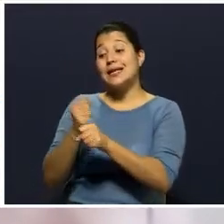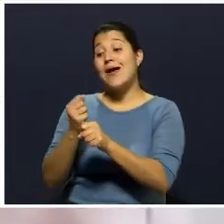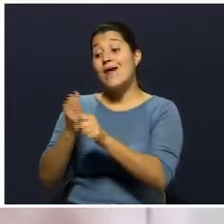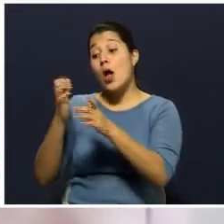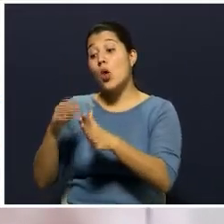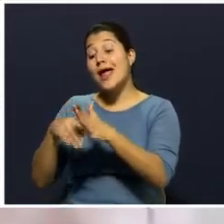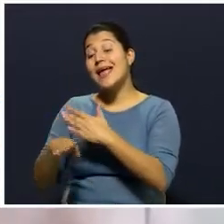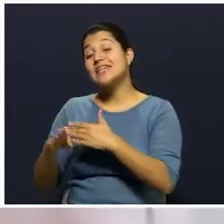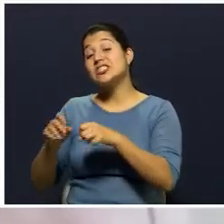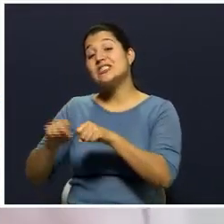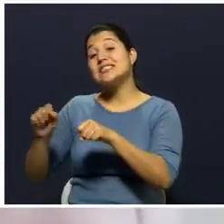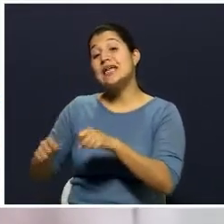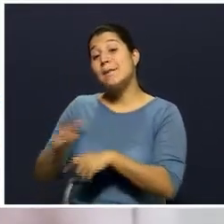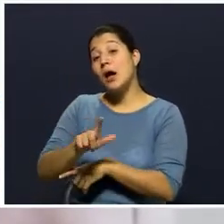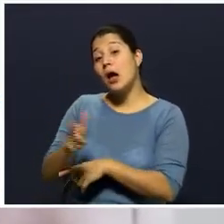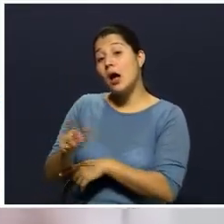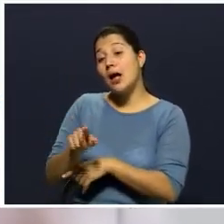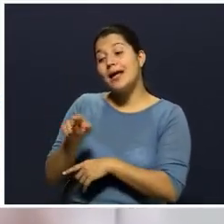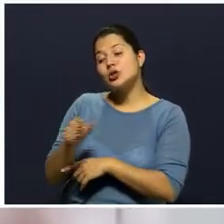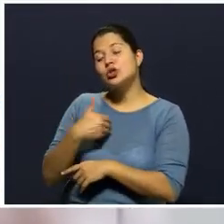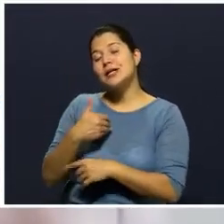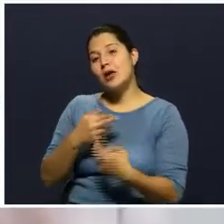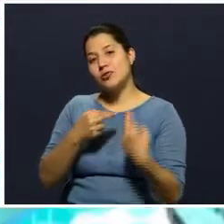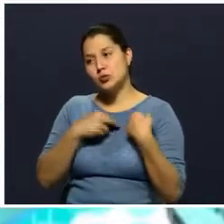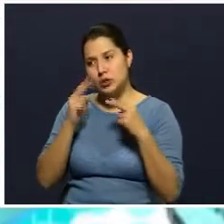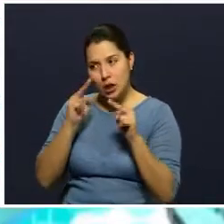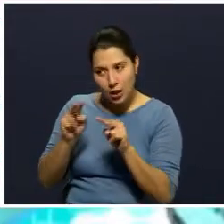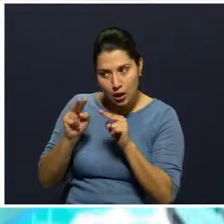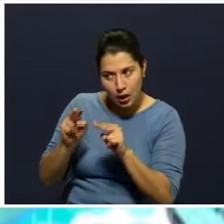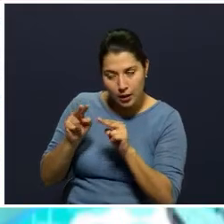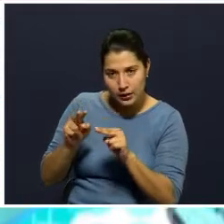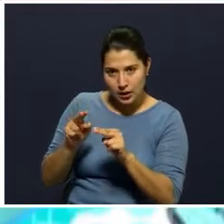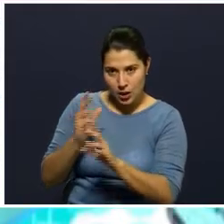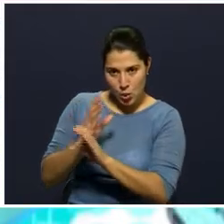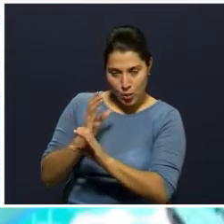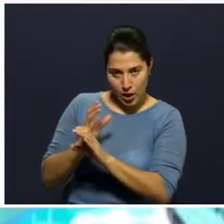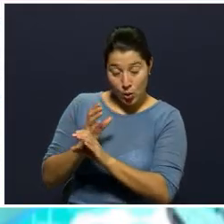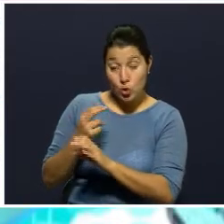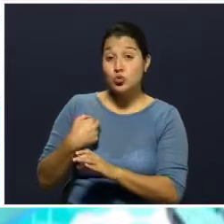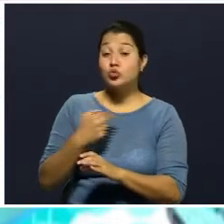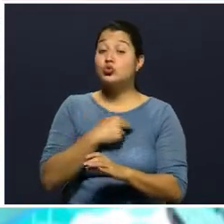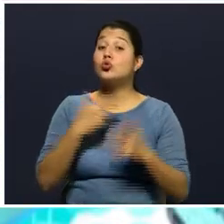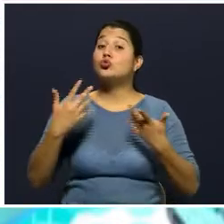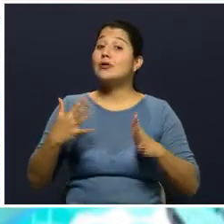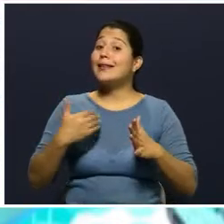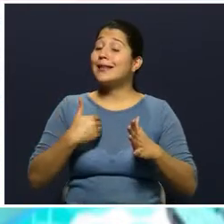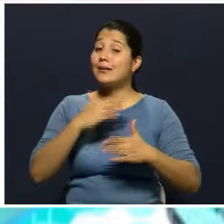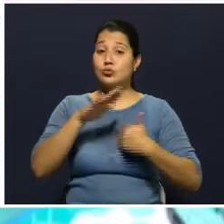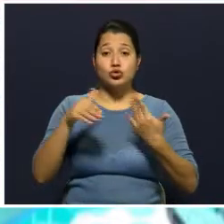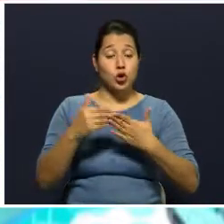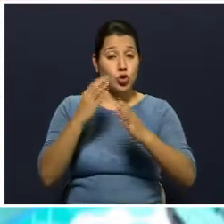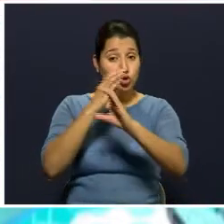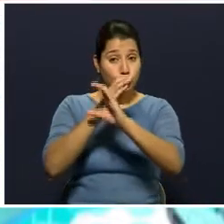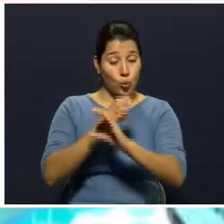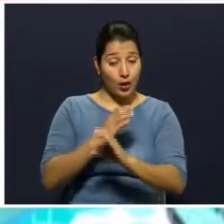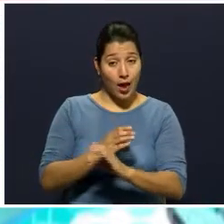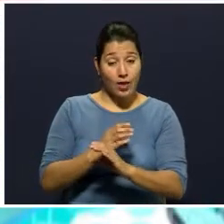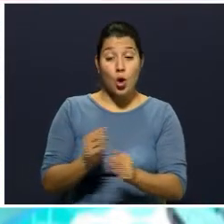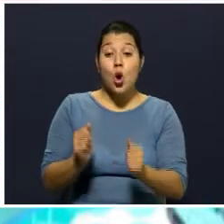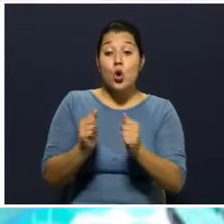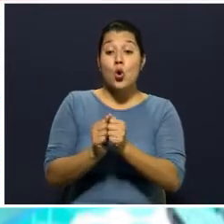cumpliendo permanentemente. Y aquí también vale la oportunidad para decir que nosotros le hemos tomado todas las medidas de cuidado con el